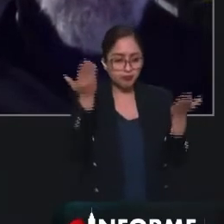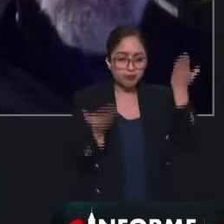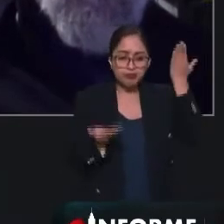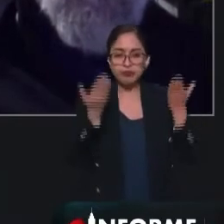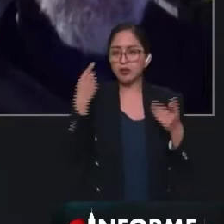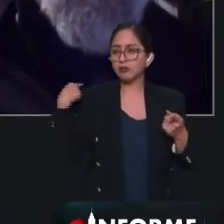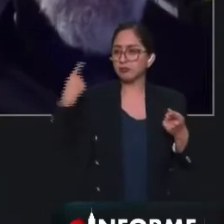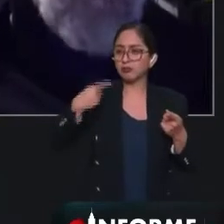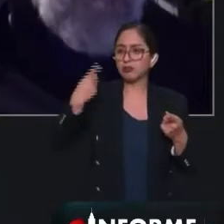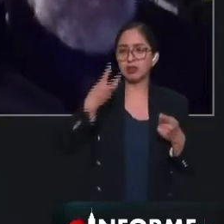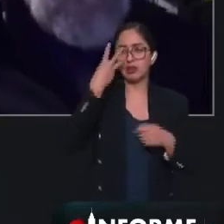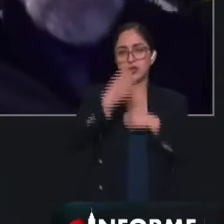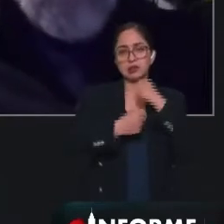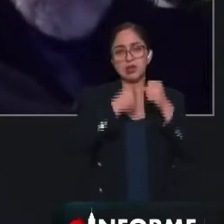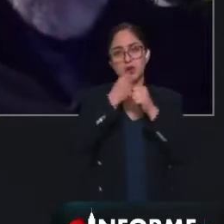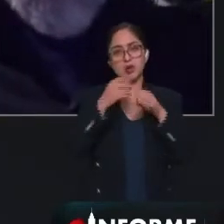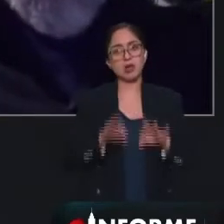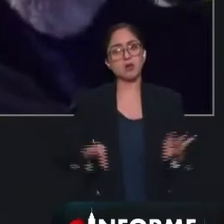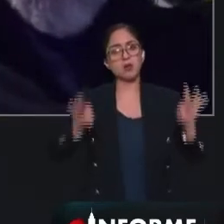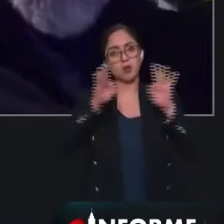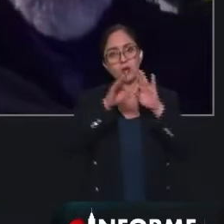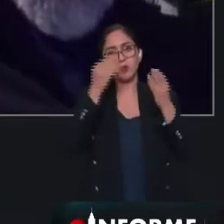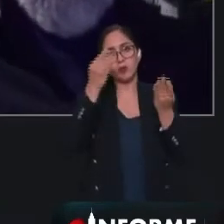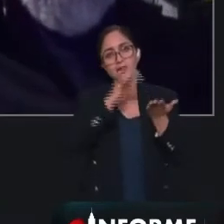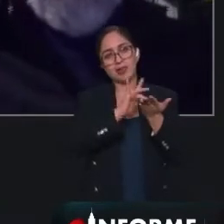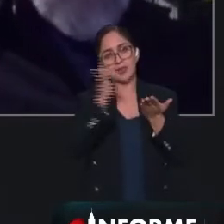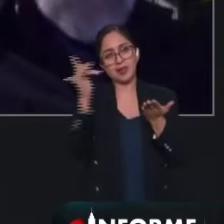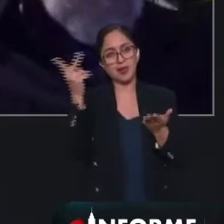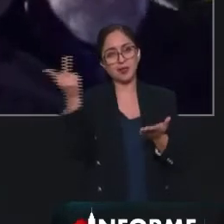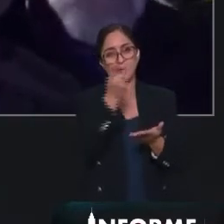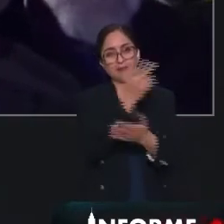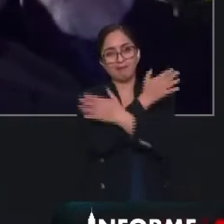importante, y muchas gracias, les mandamos un abrazo fuerte.